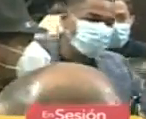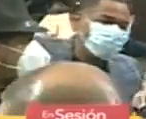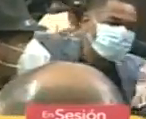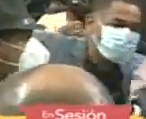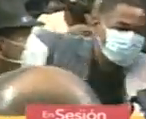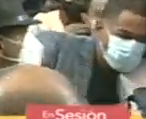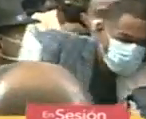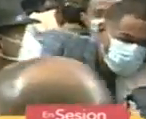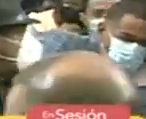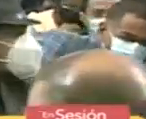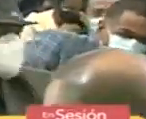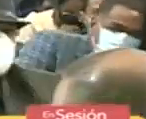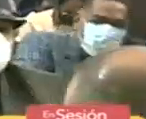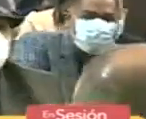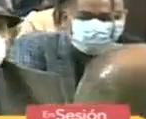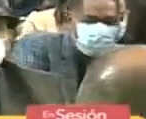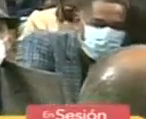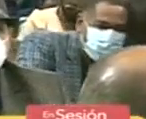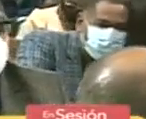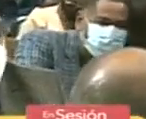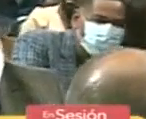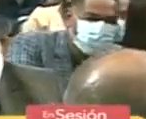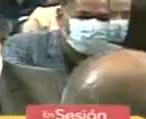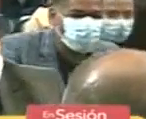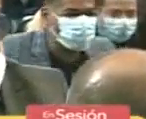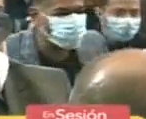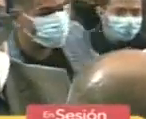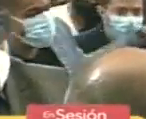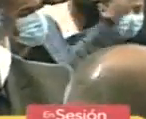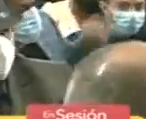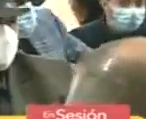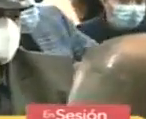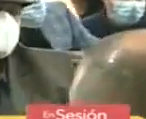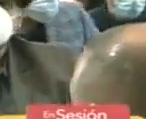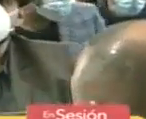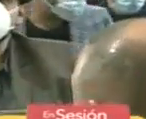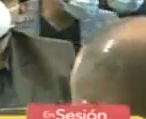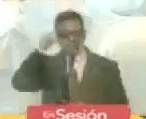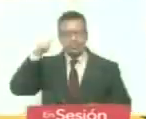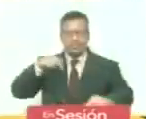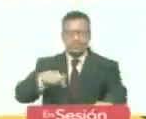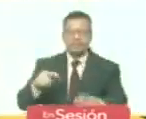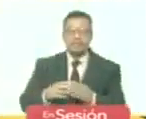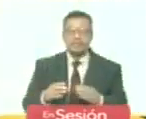colegas parlamentarios, pueblo de Venezuela. Un día como hoy,